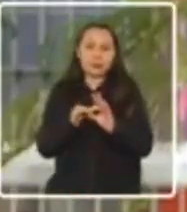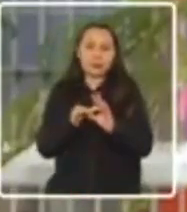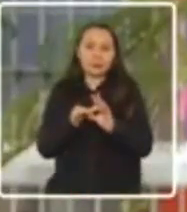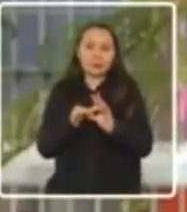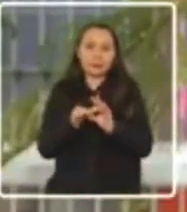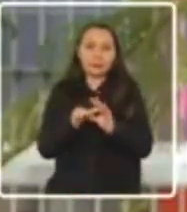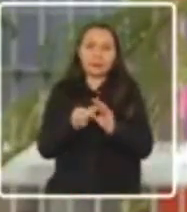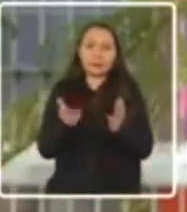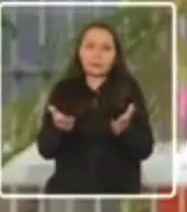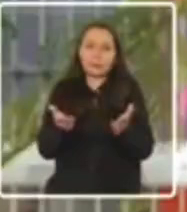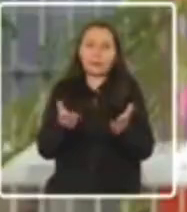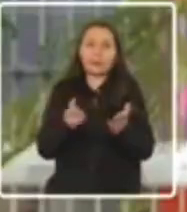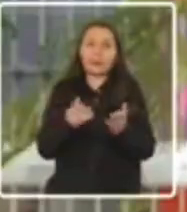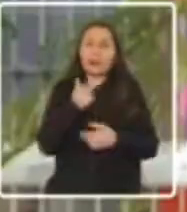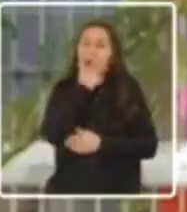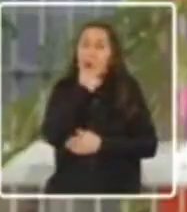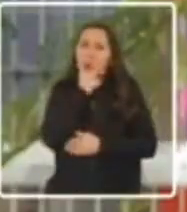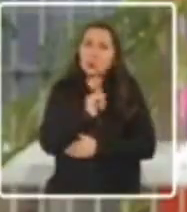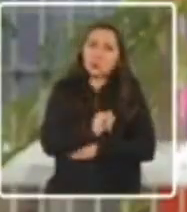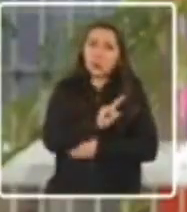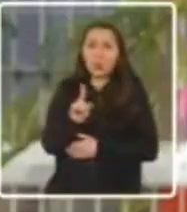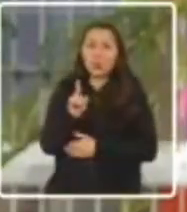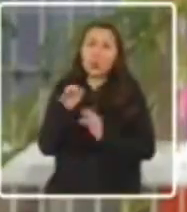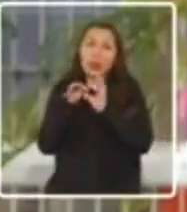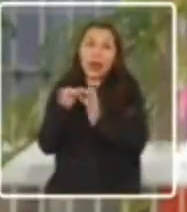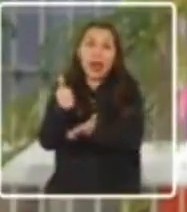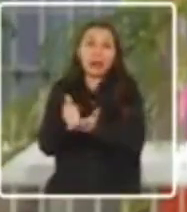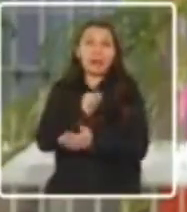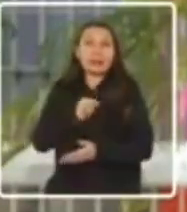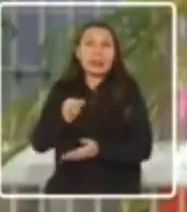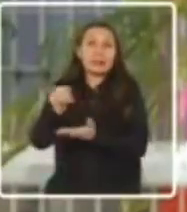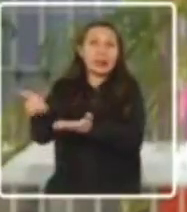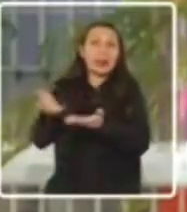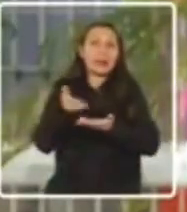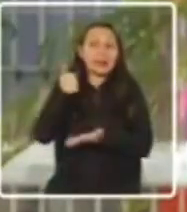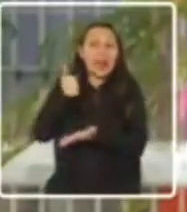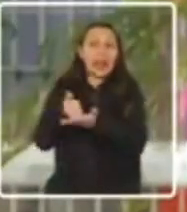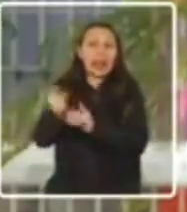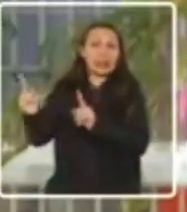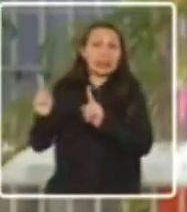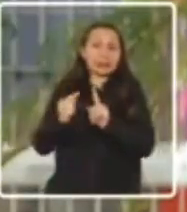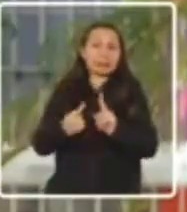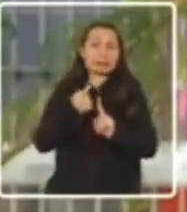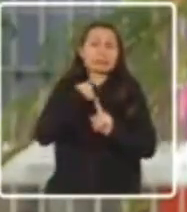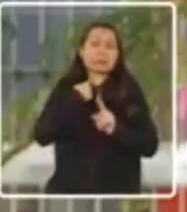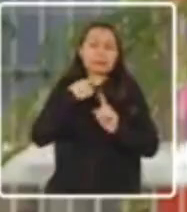como, no, entre tengo dudas de si agradecer o no al alcalde, porque siempre que uno invita a los alcaldes al escenario sale